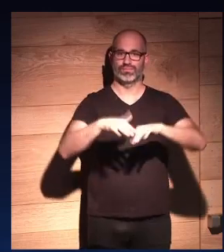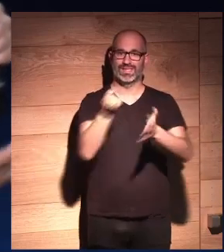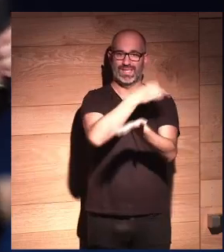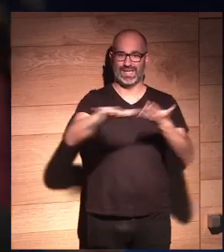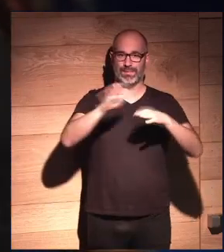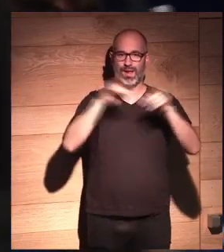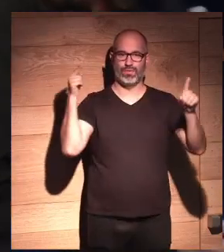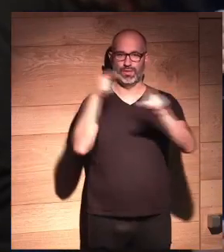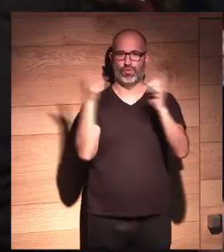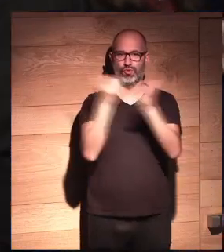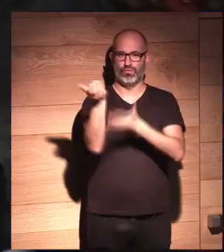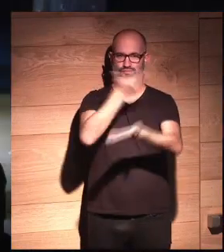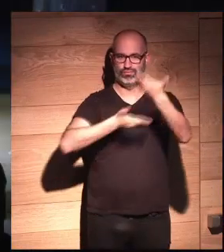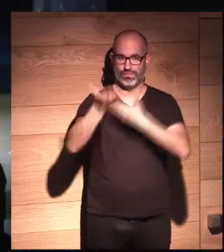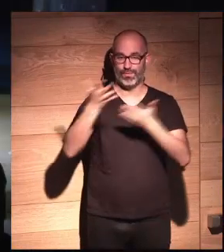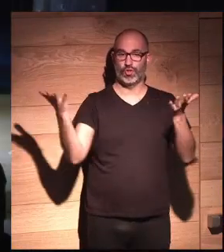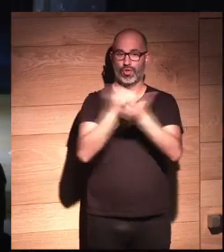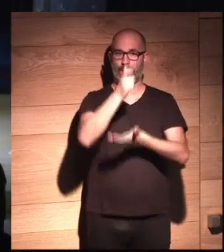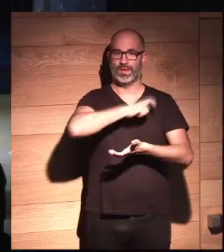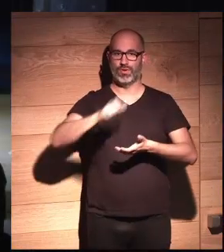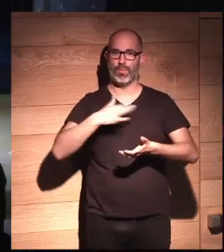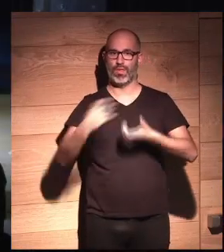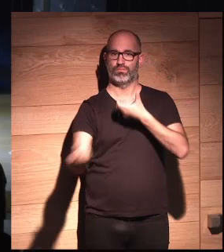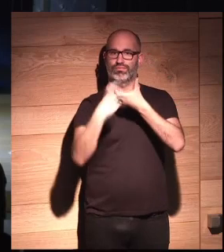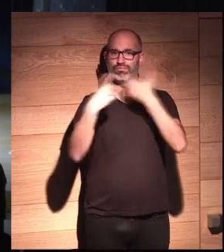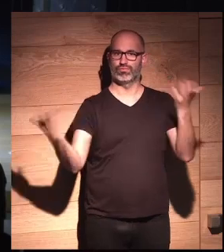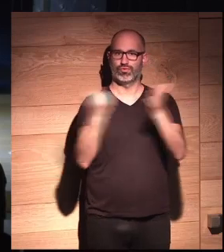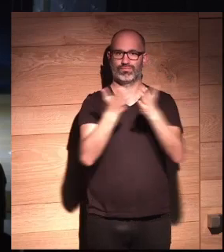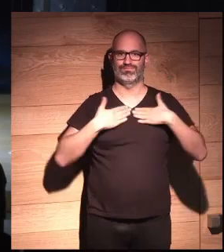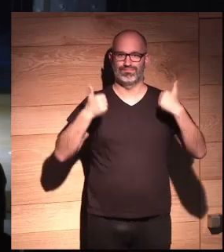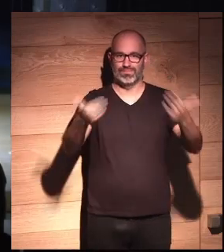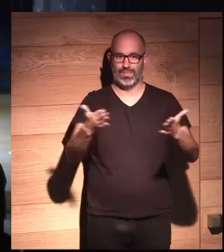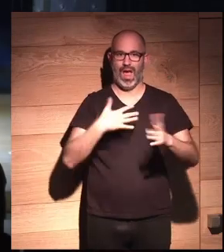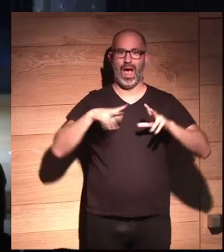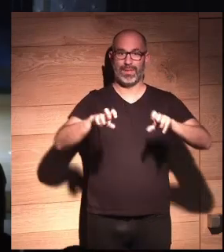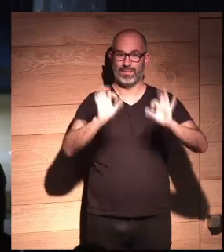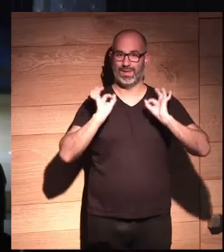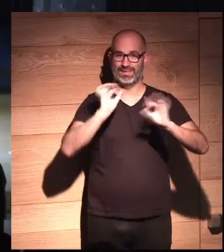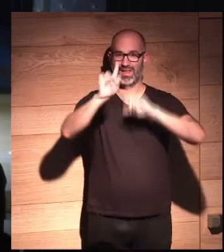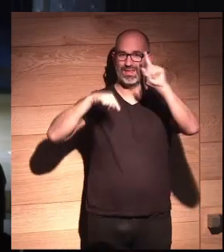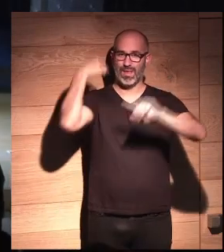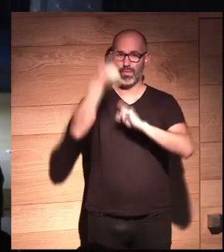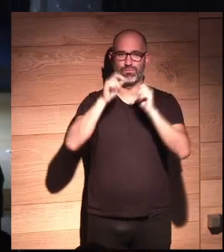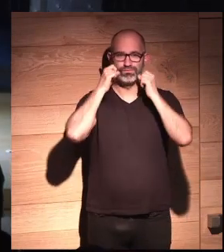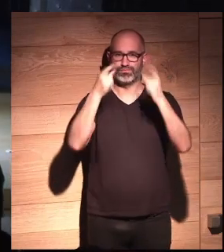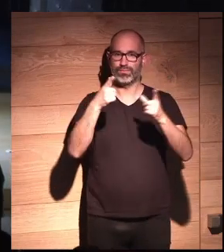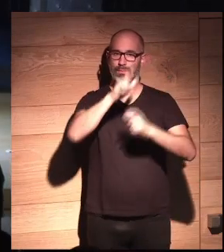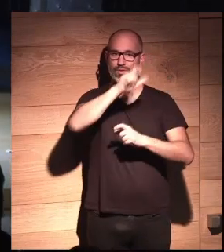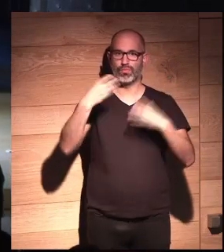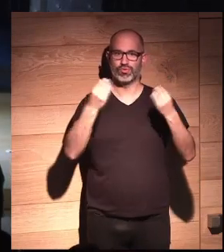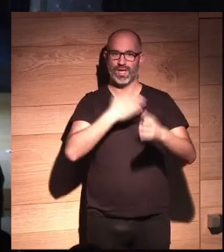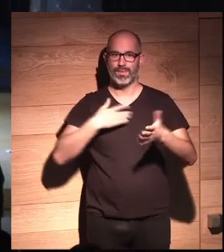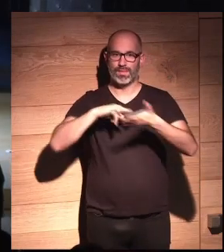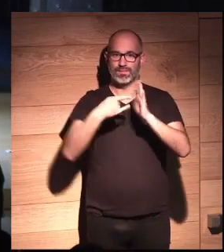gratuito. Decidimos que todo el que quisiera tuviera la oportunidad de presentar y al principio era así y luego resulta que hubo mucha gente que